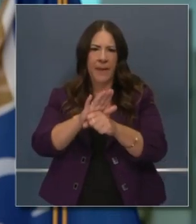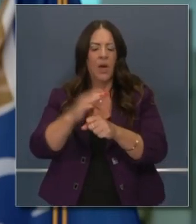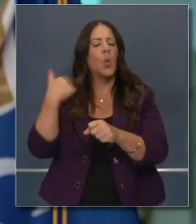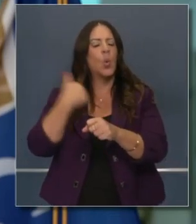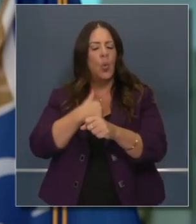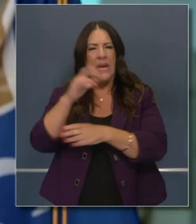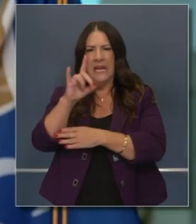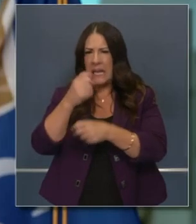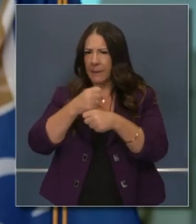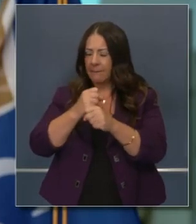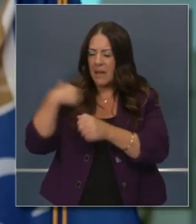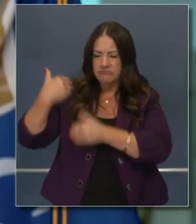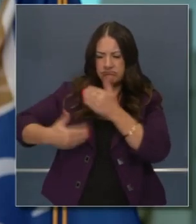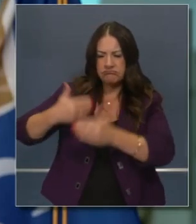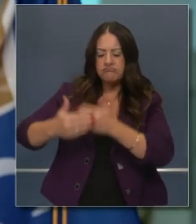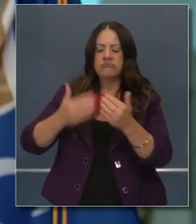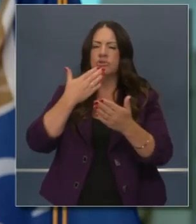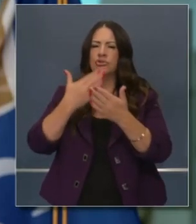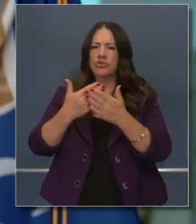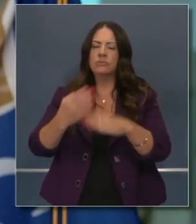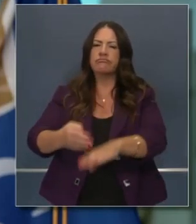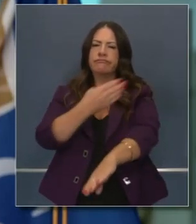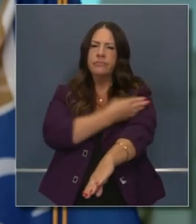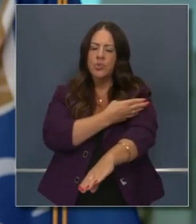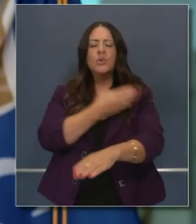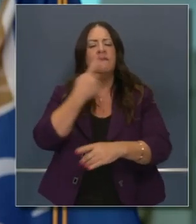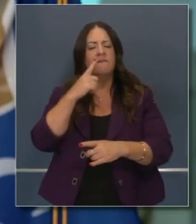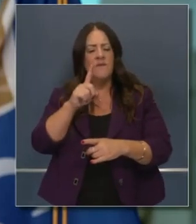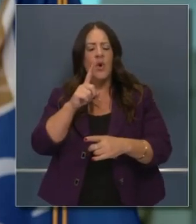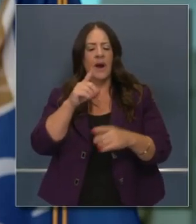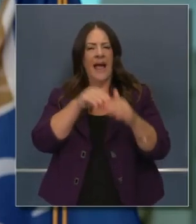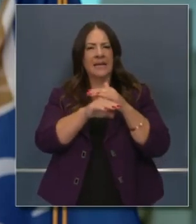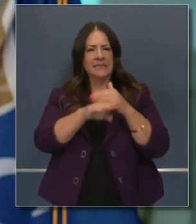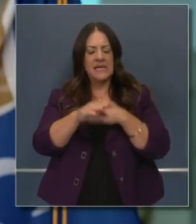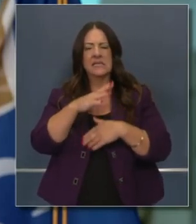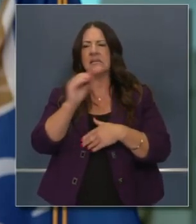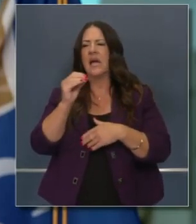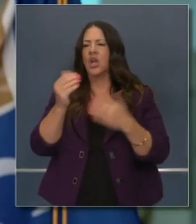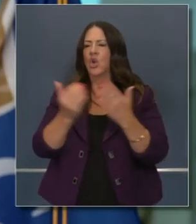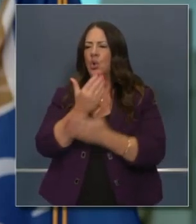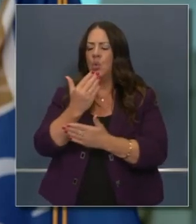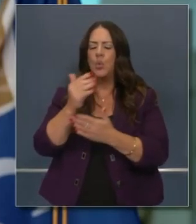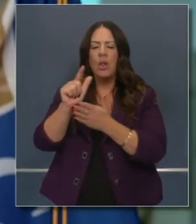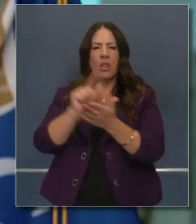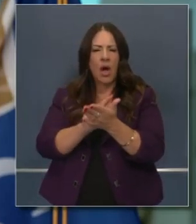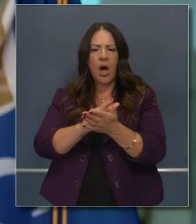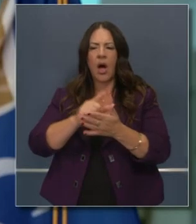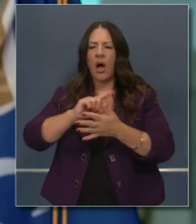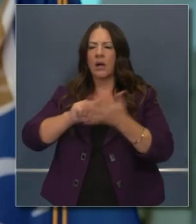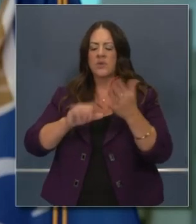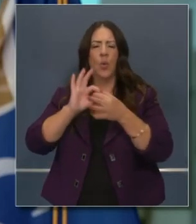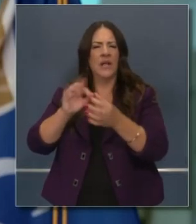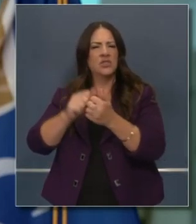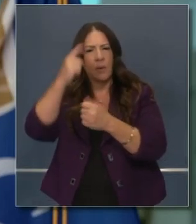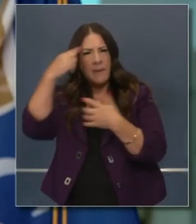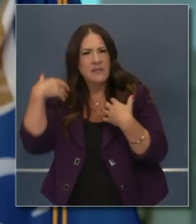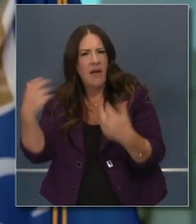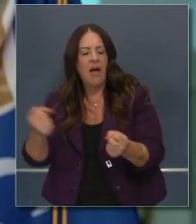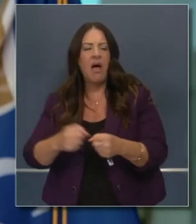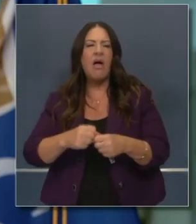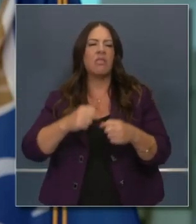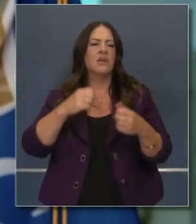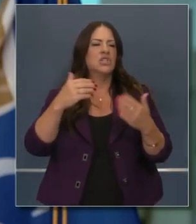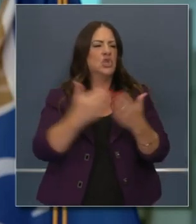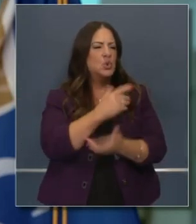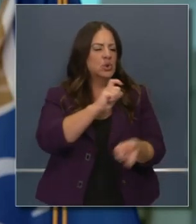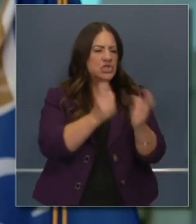cobertura médica general. Queremos avanzar la causa de salud, también salud mental. Tenemos un nuevo paquete